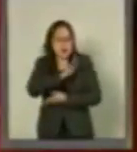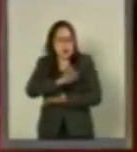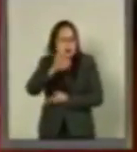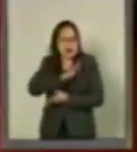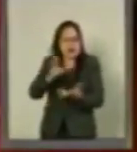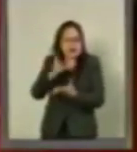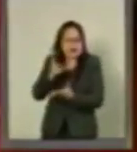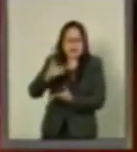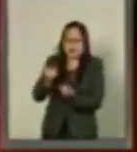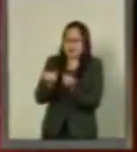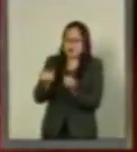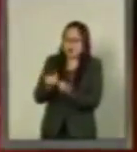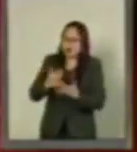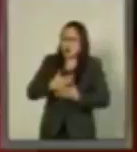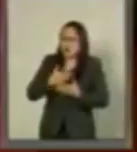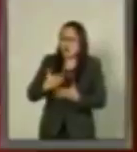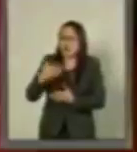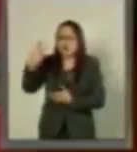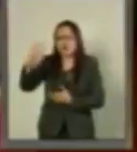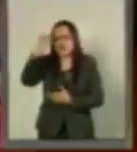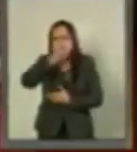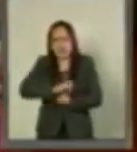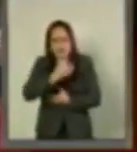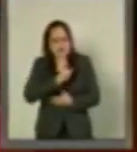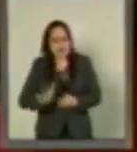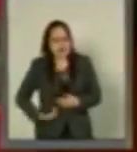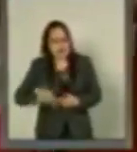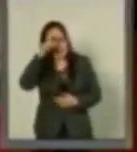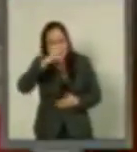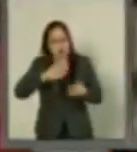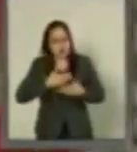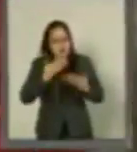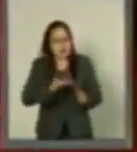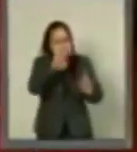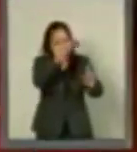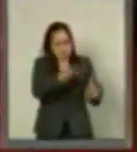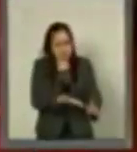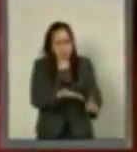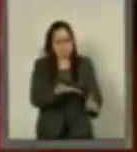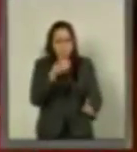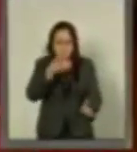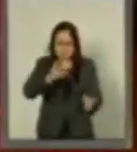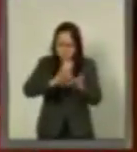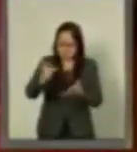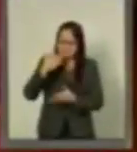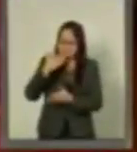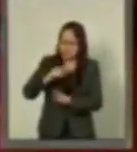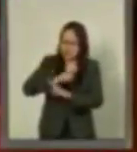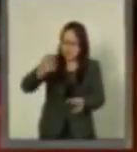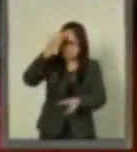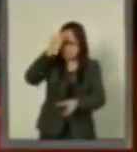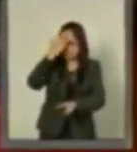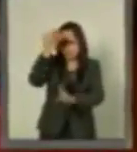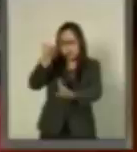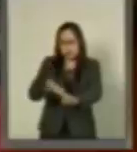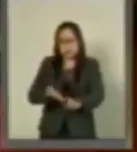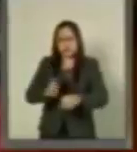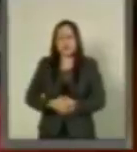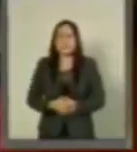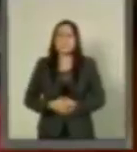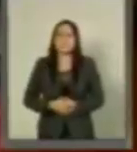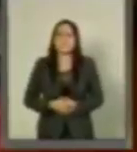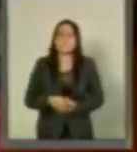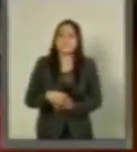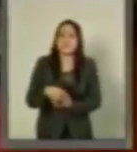capacidades y la confianza que le tiene su jefe, el presidente de la República, Enrique Peña Nieto. Sin embargo,